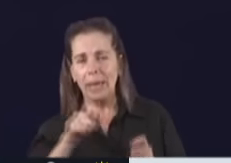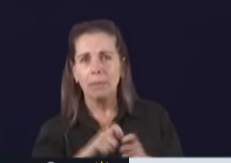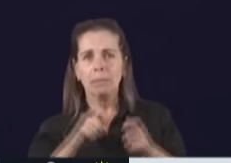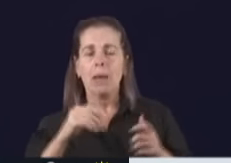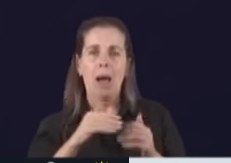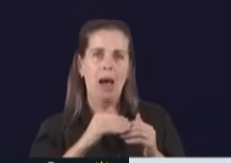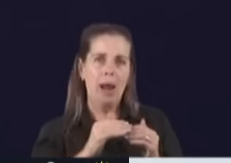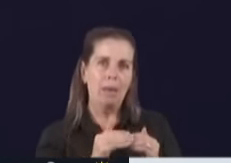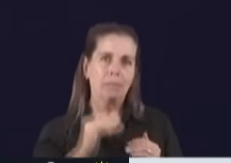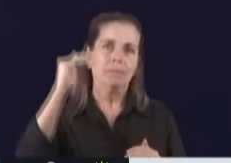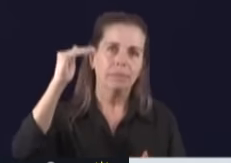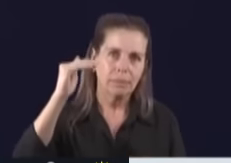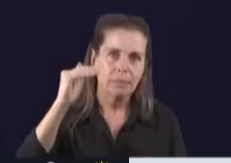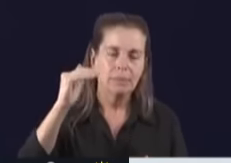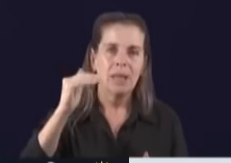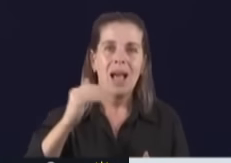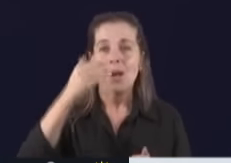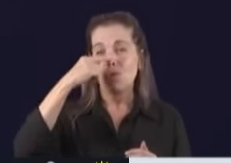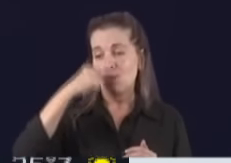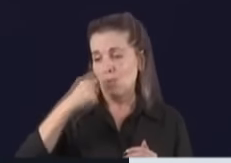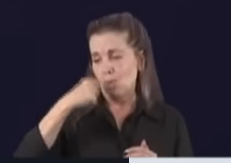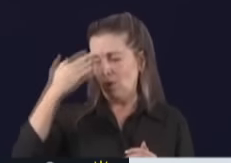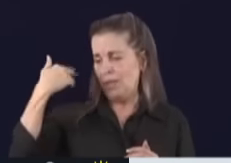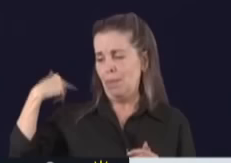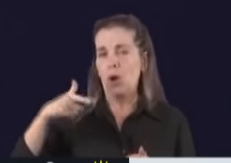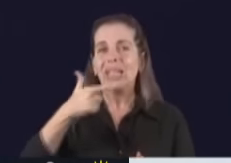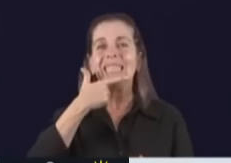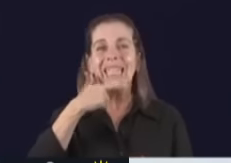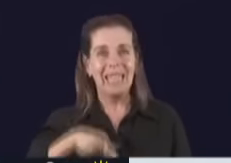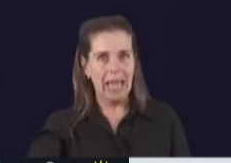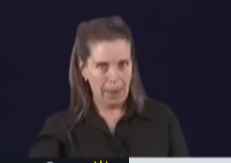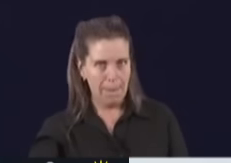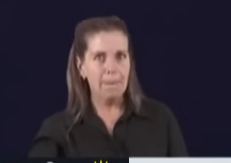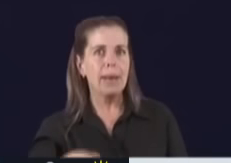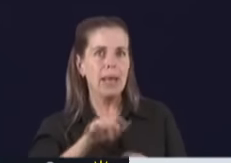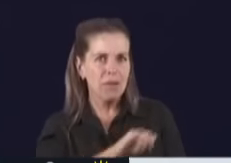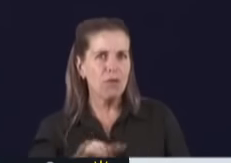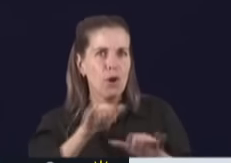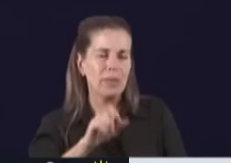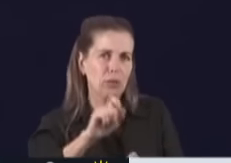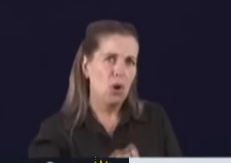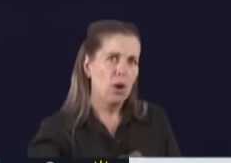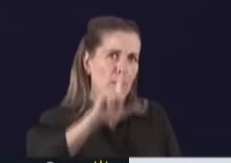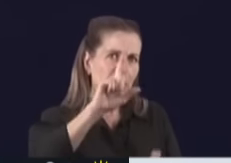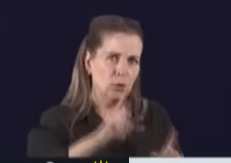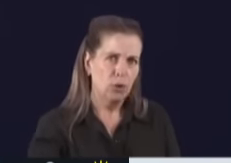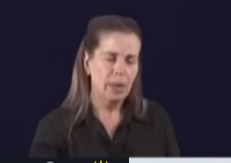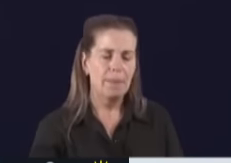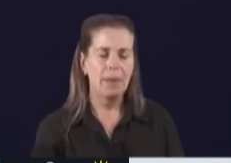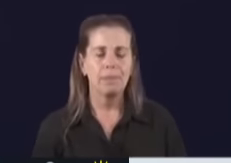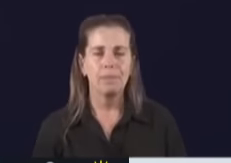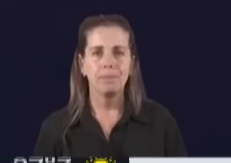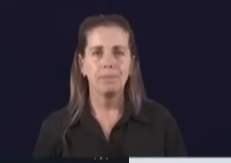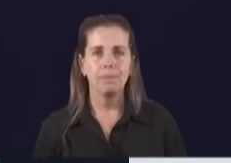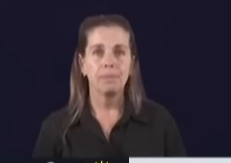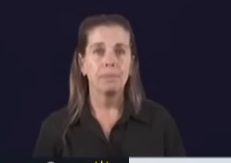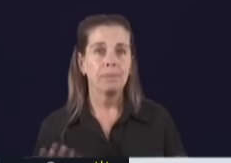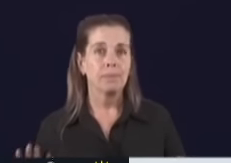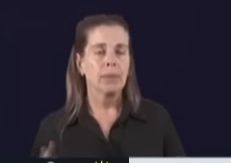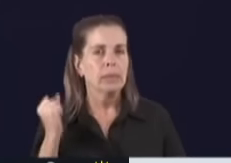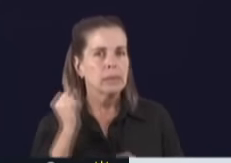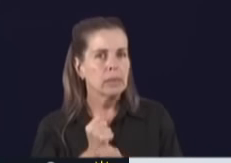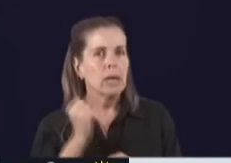diciembre de 2023 hasta el último dato de septiembre de este año, que es por supuesto el último dato conocido. El excelso